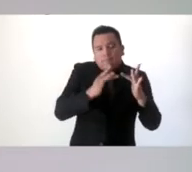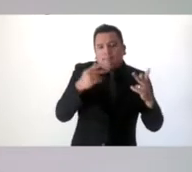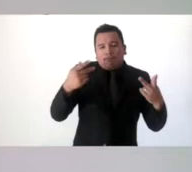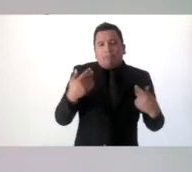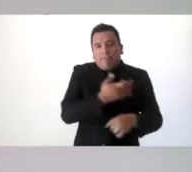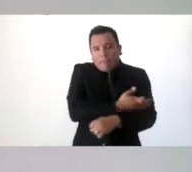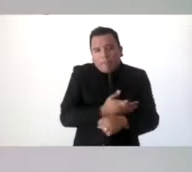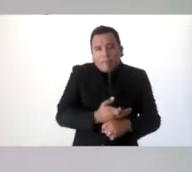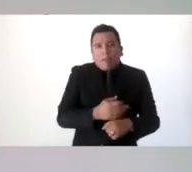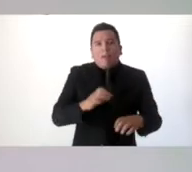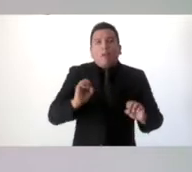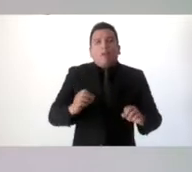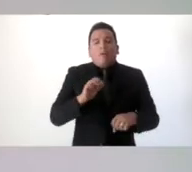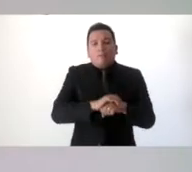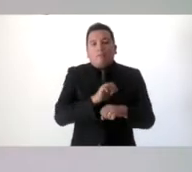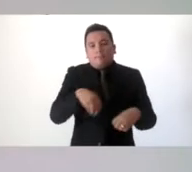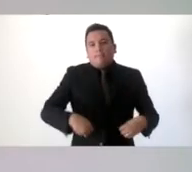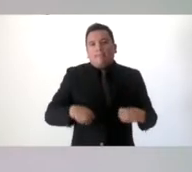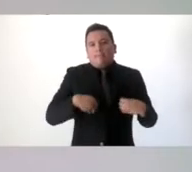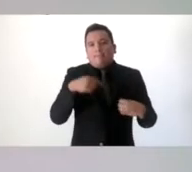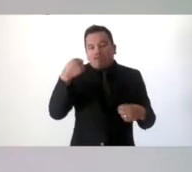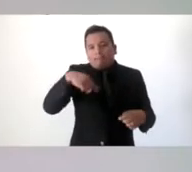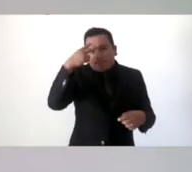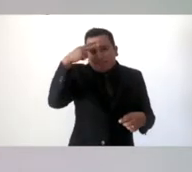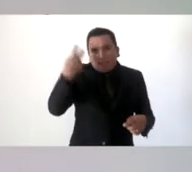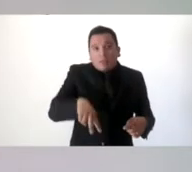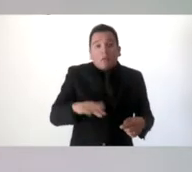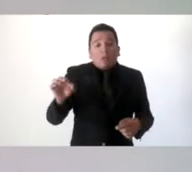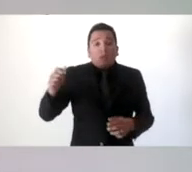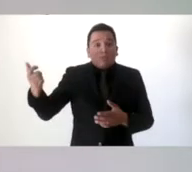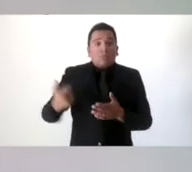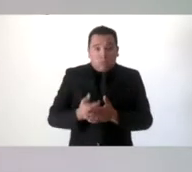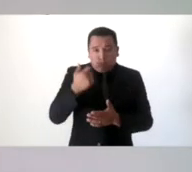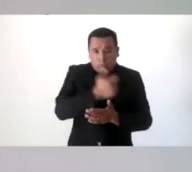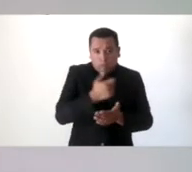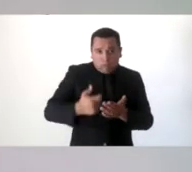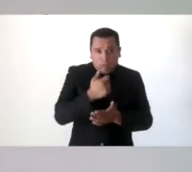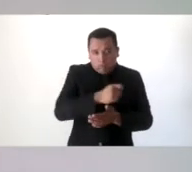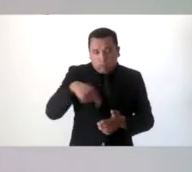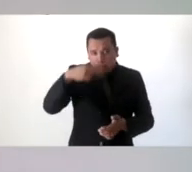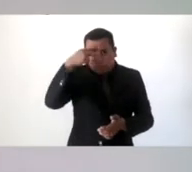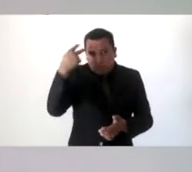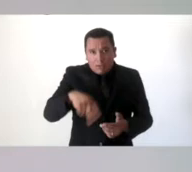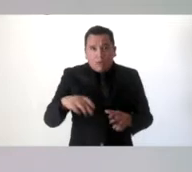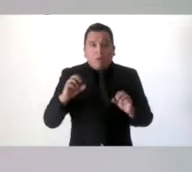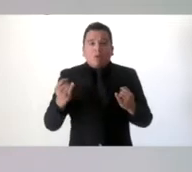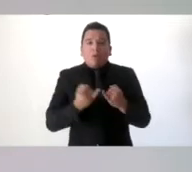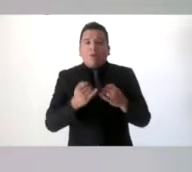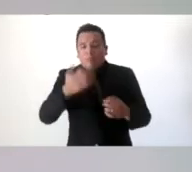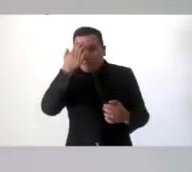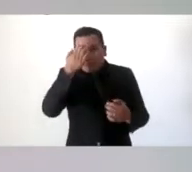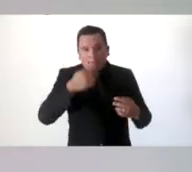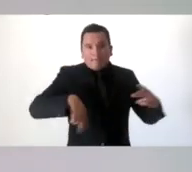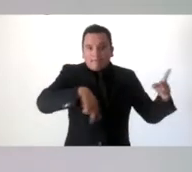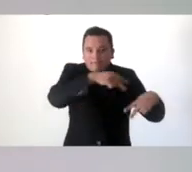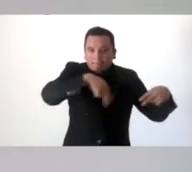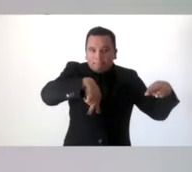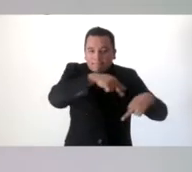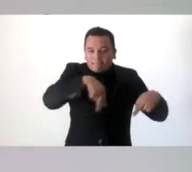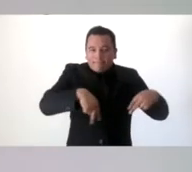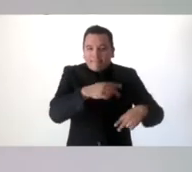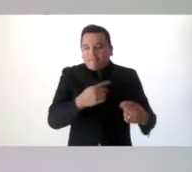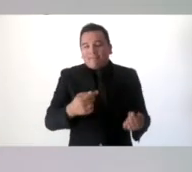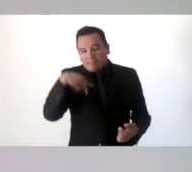tú sabes, con las familias, mandan las remesas a México, están pendientes de lo que pasa en el deporte, incluso de la